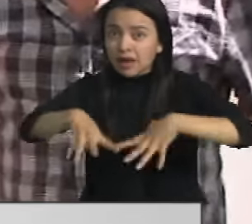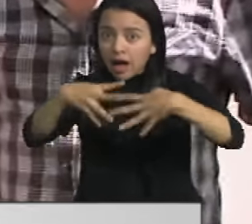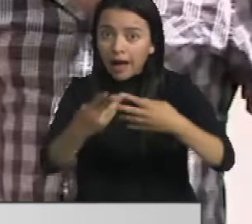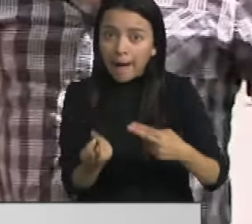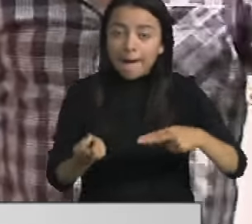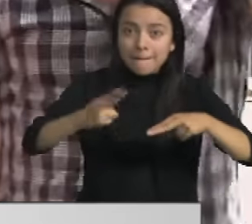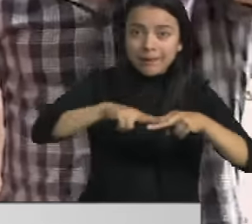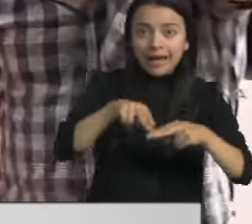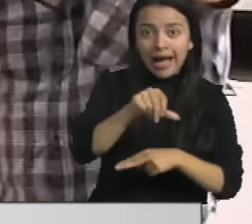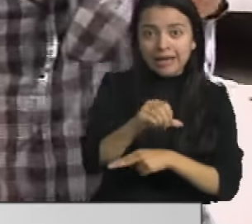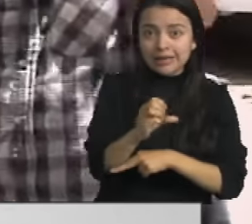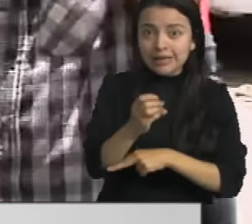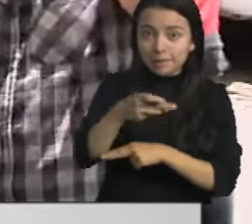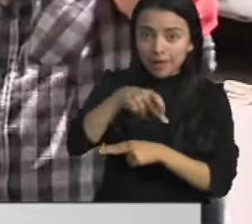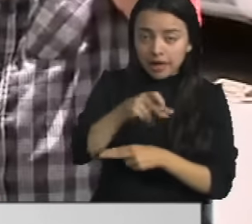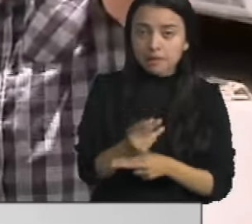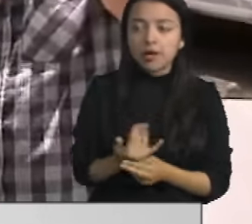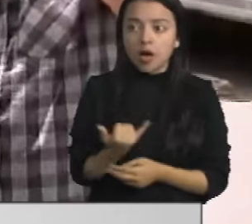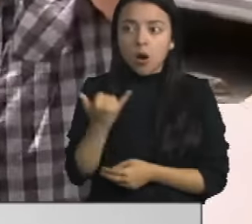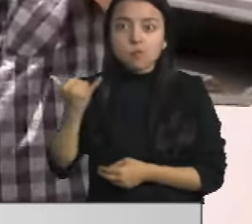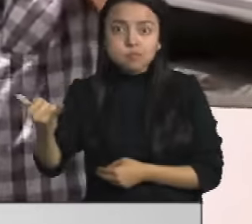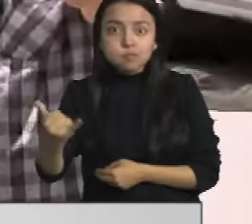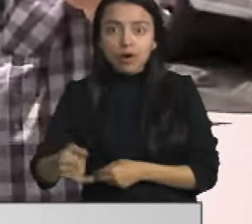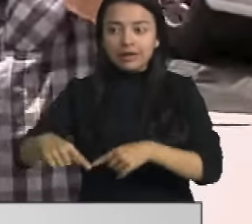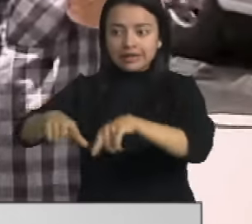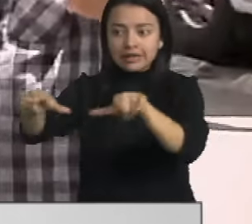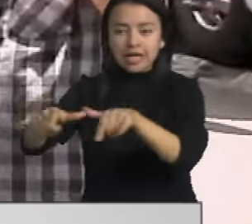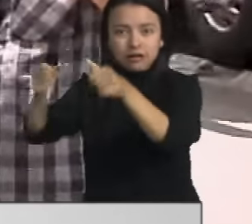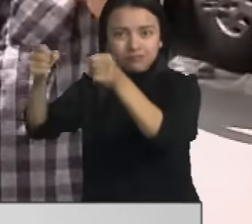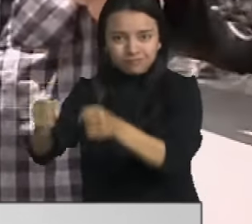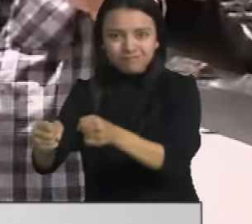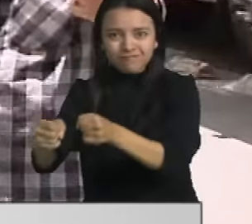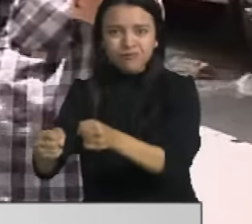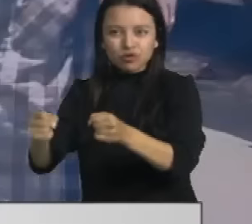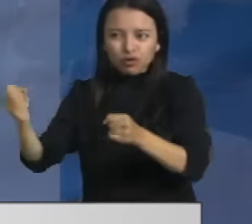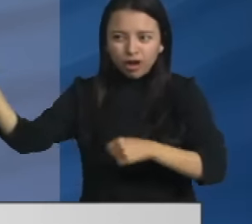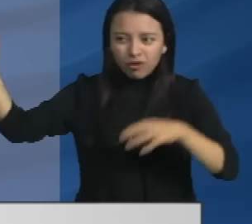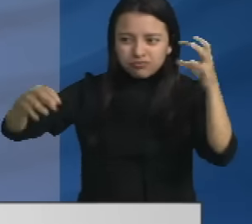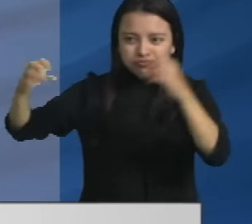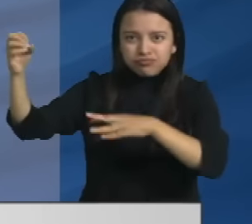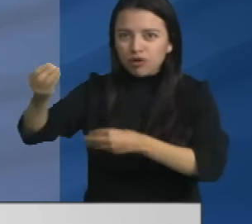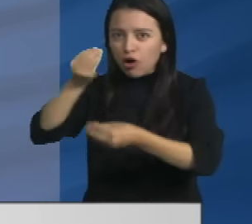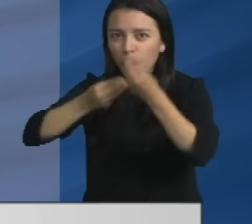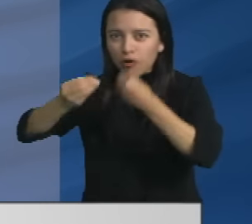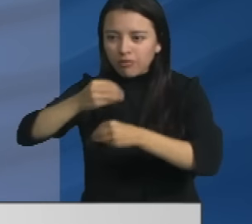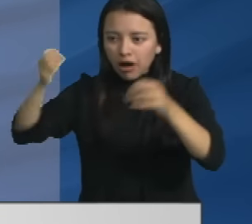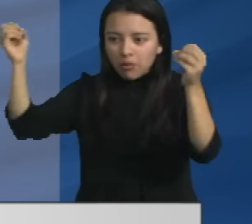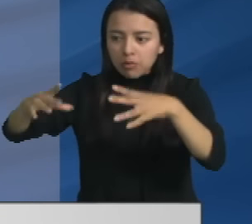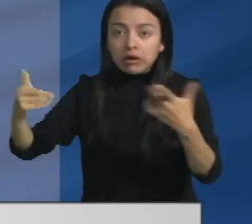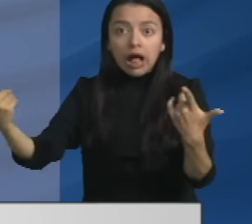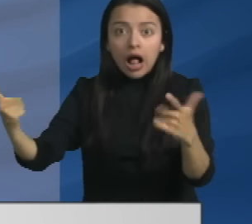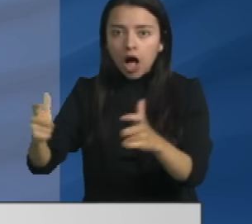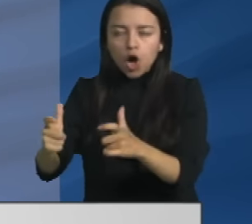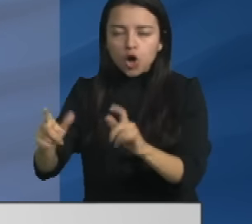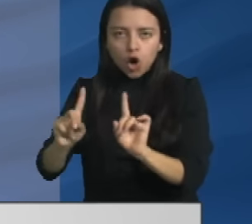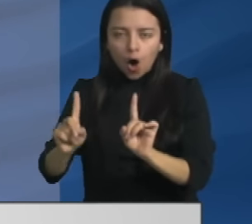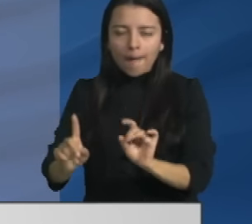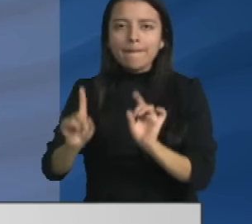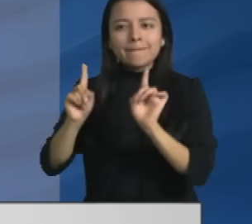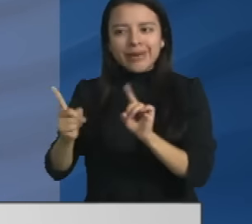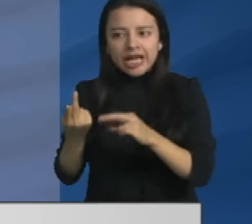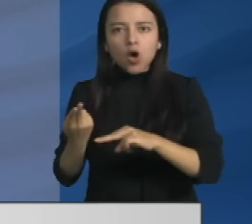Hoy las centrales de abasto, como la minorista aquí en el departamento de Antioquia, ya reportan no desabastecimiento, pero sí un